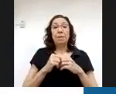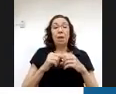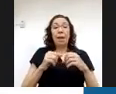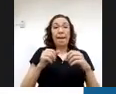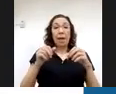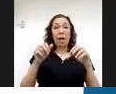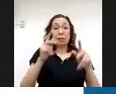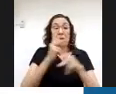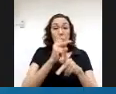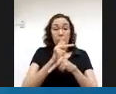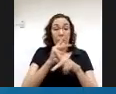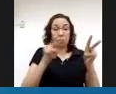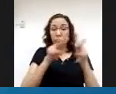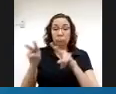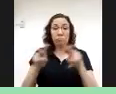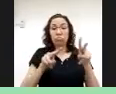monitoreo y esa evaluación.